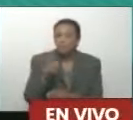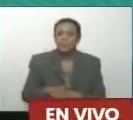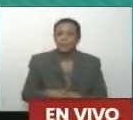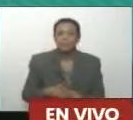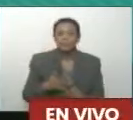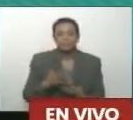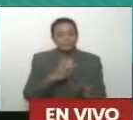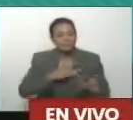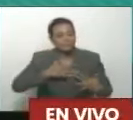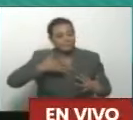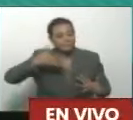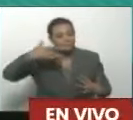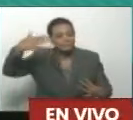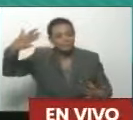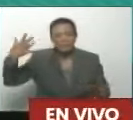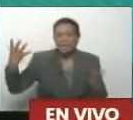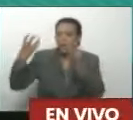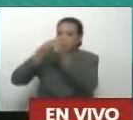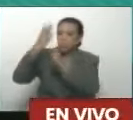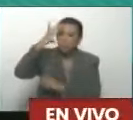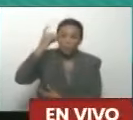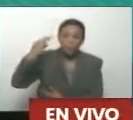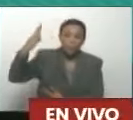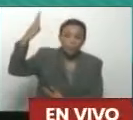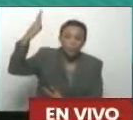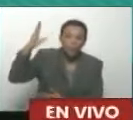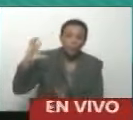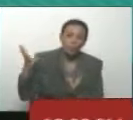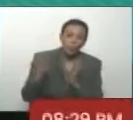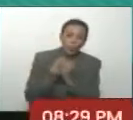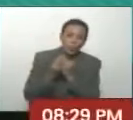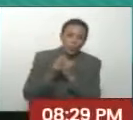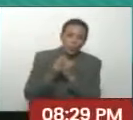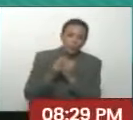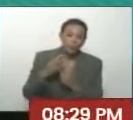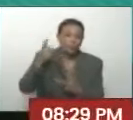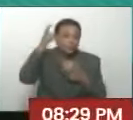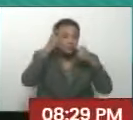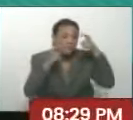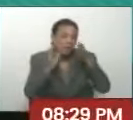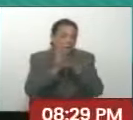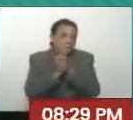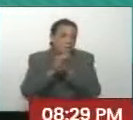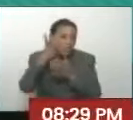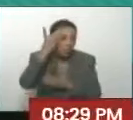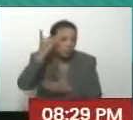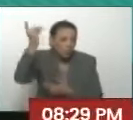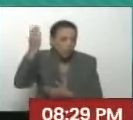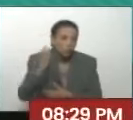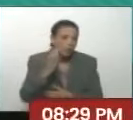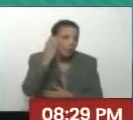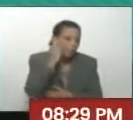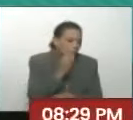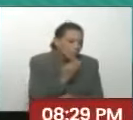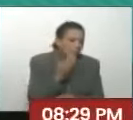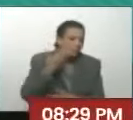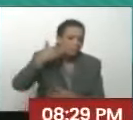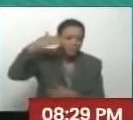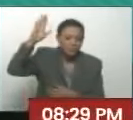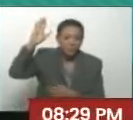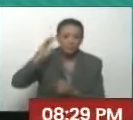Inmortalidad su alma, pido. Y seguramente estará ya reunido con Chávez, con Fidel,